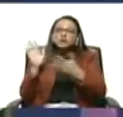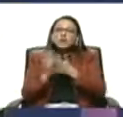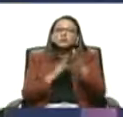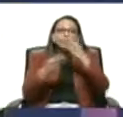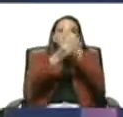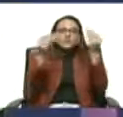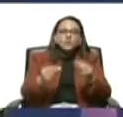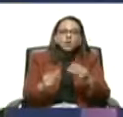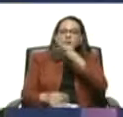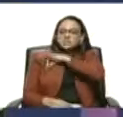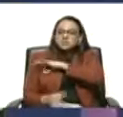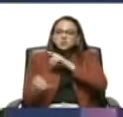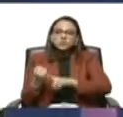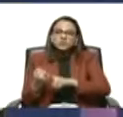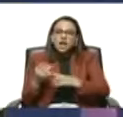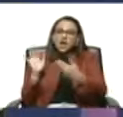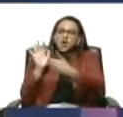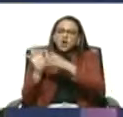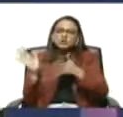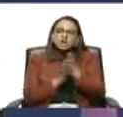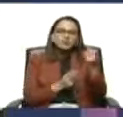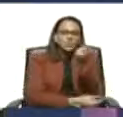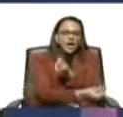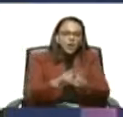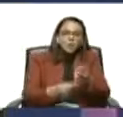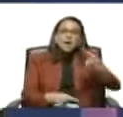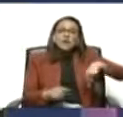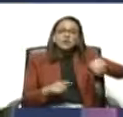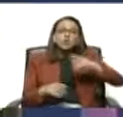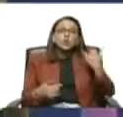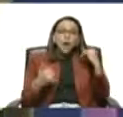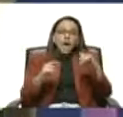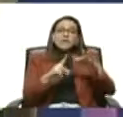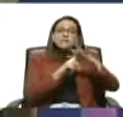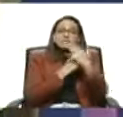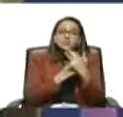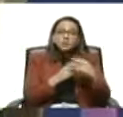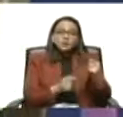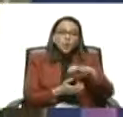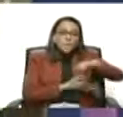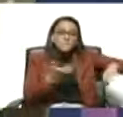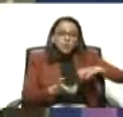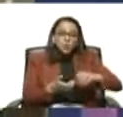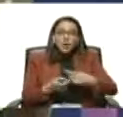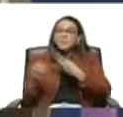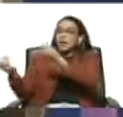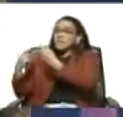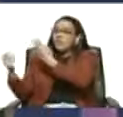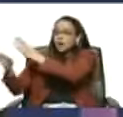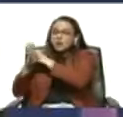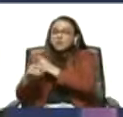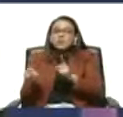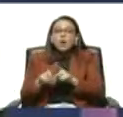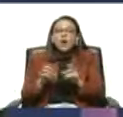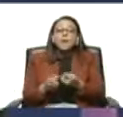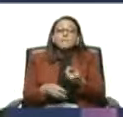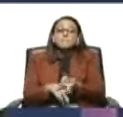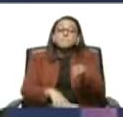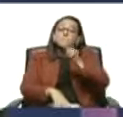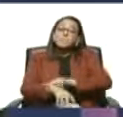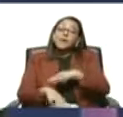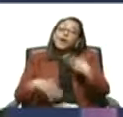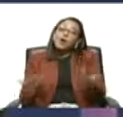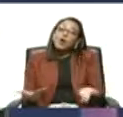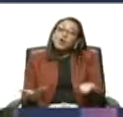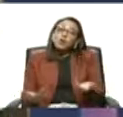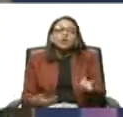el modelo económico, que tenía profundas vulnerabilidades y nos está permitiendo hoy construir un modelo económico diversificado, buscar